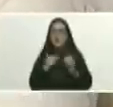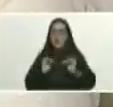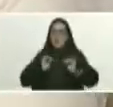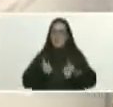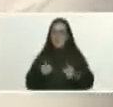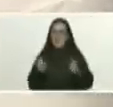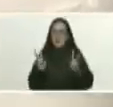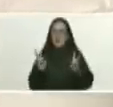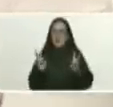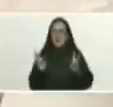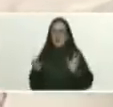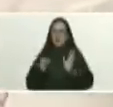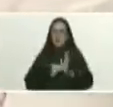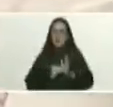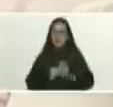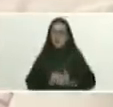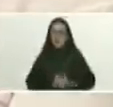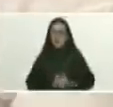de nuevo.